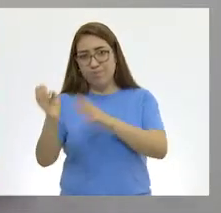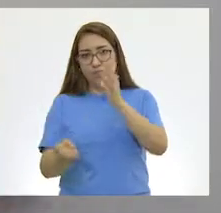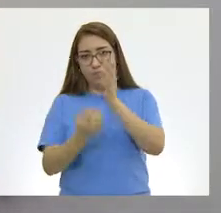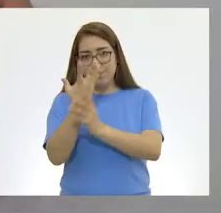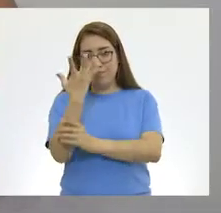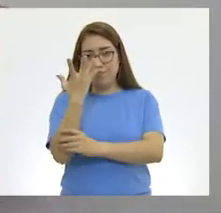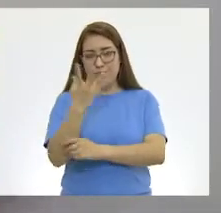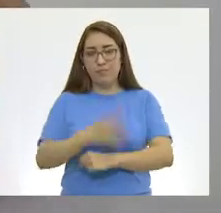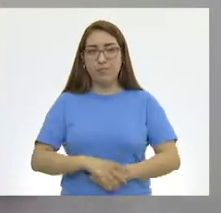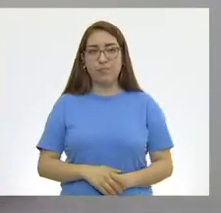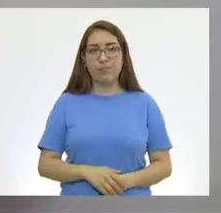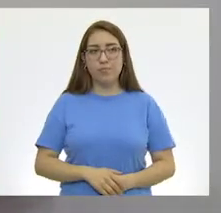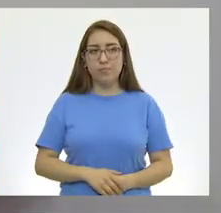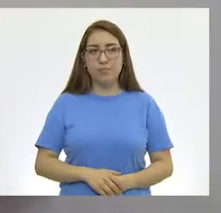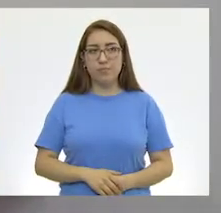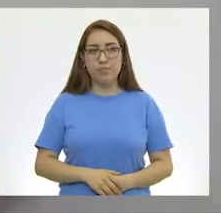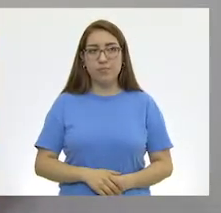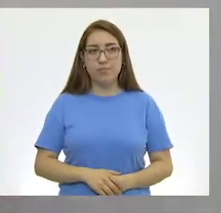Ajá.